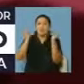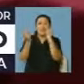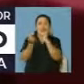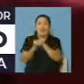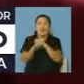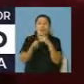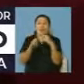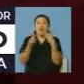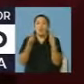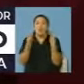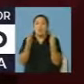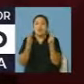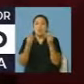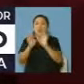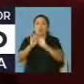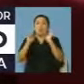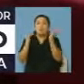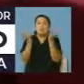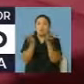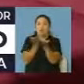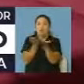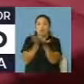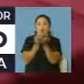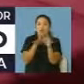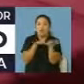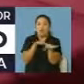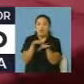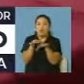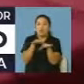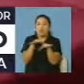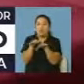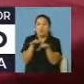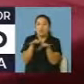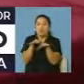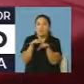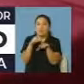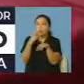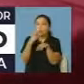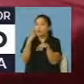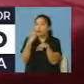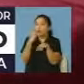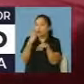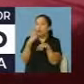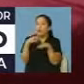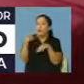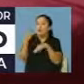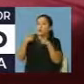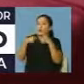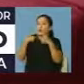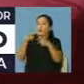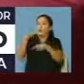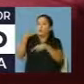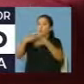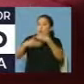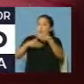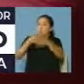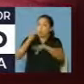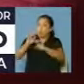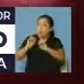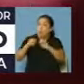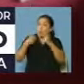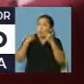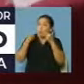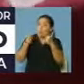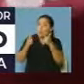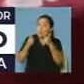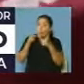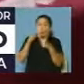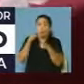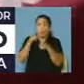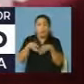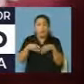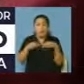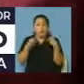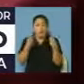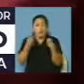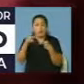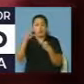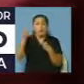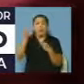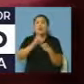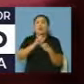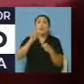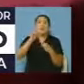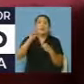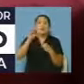el mundo. Y la movilidad eléctrica nos va a llevar a un mayor desarrollo. No solo la inversión para obtener carbonato de